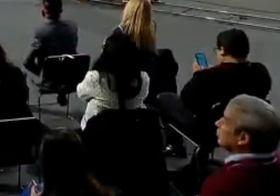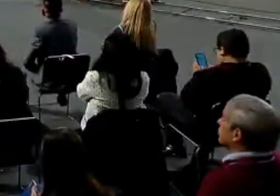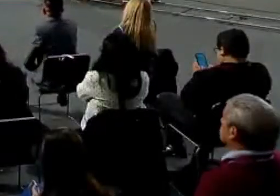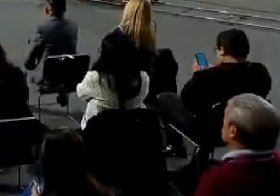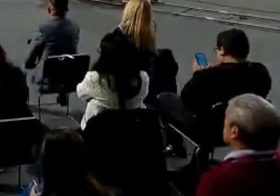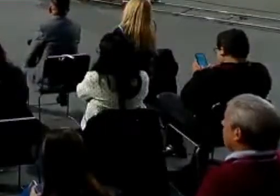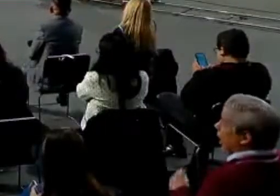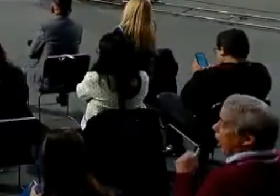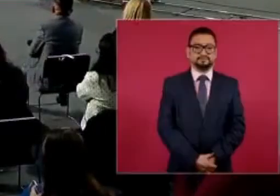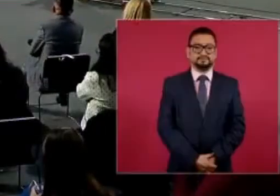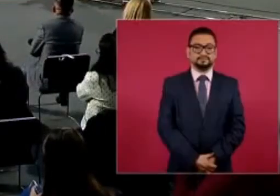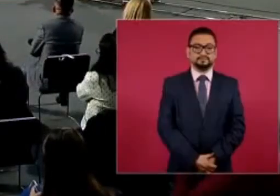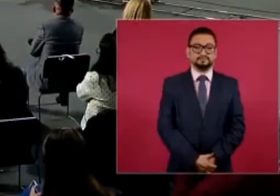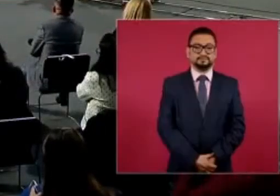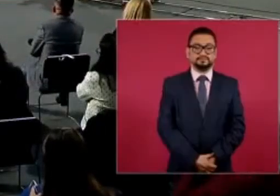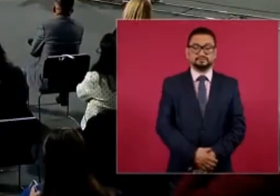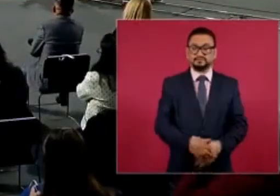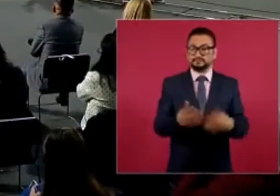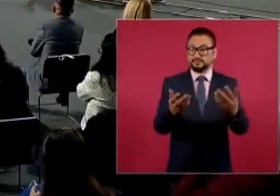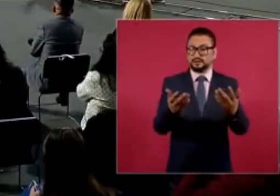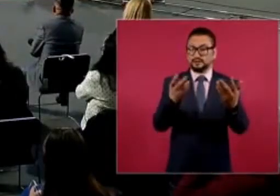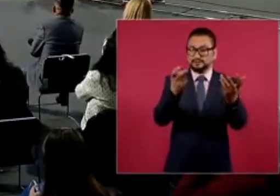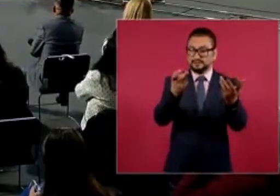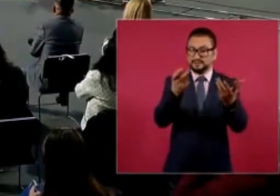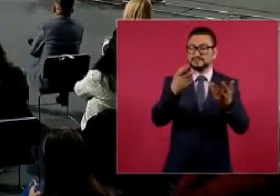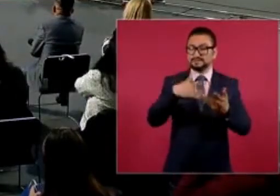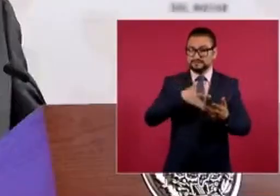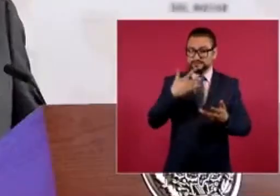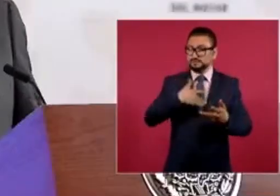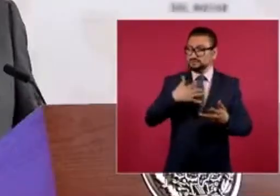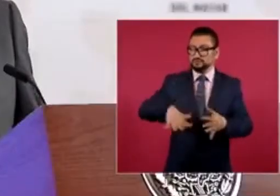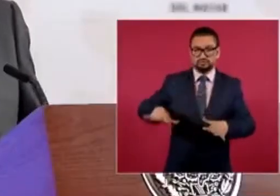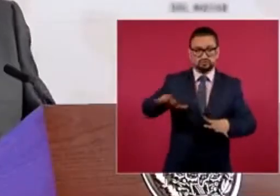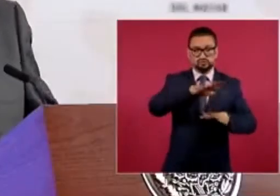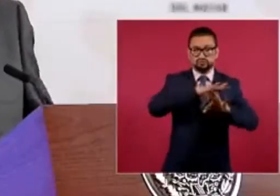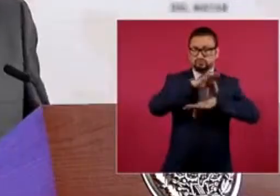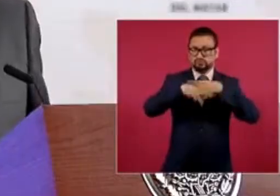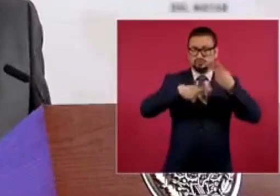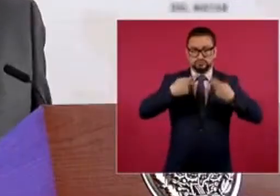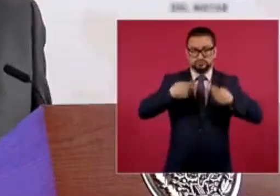esto es el sentir del pueblo,